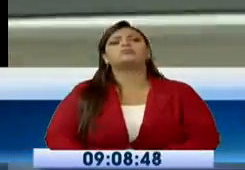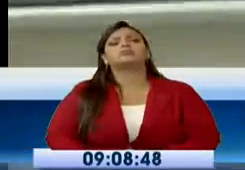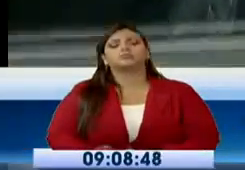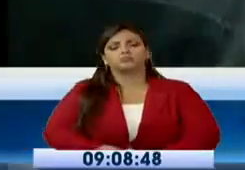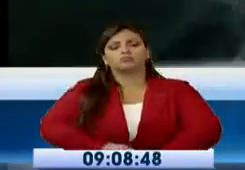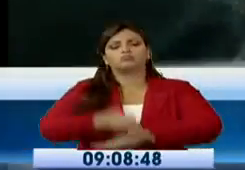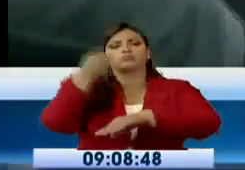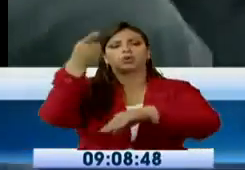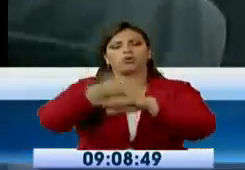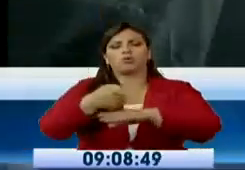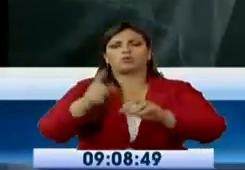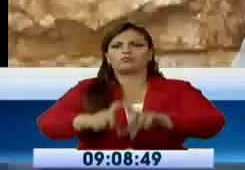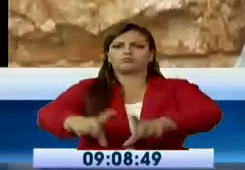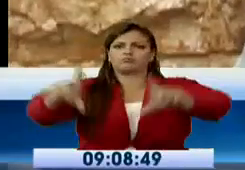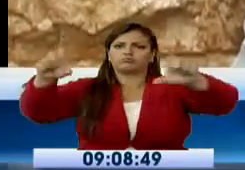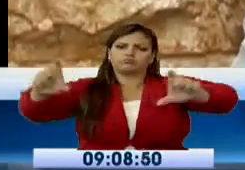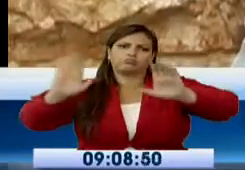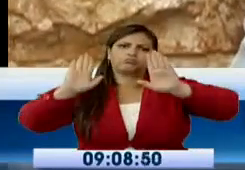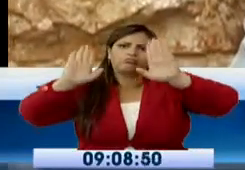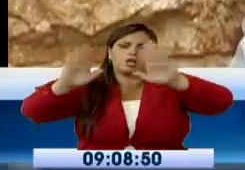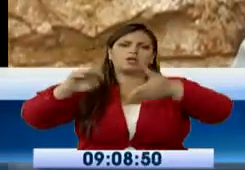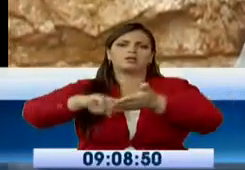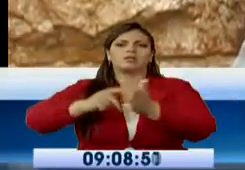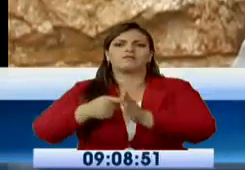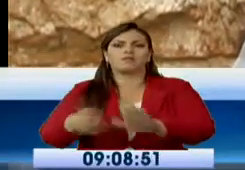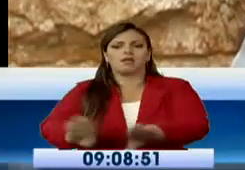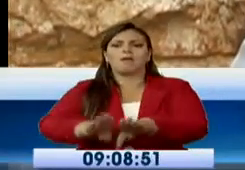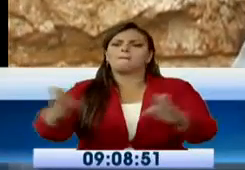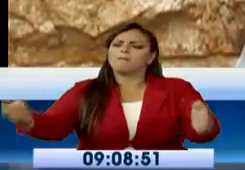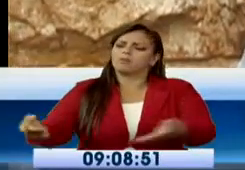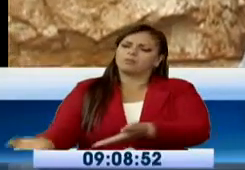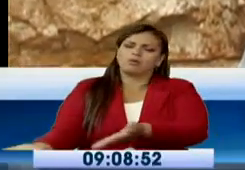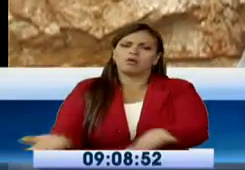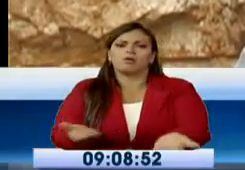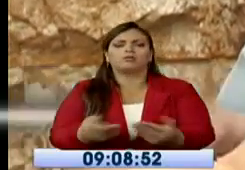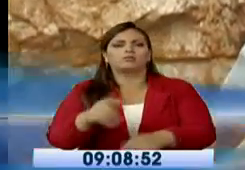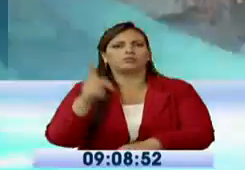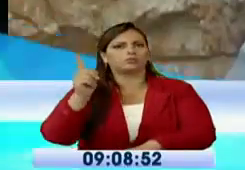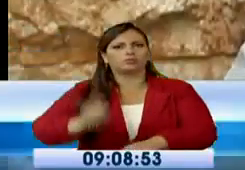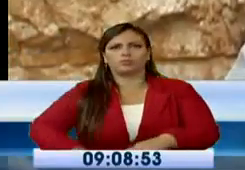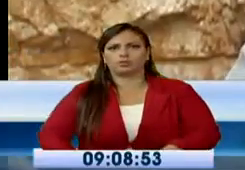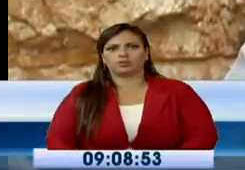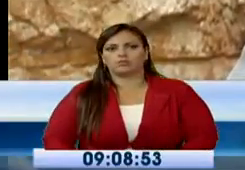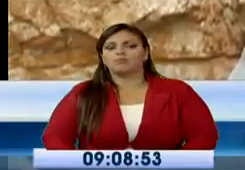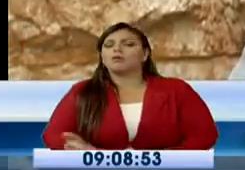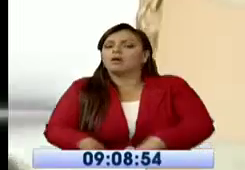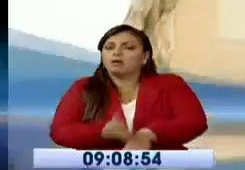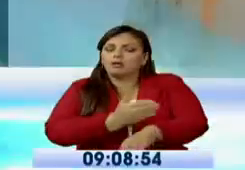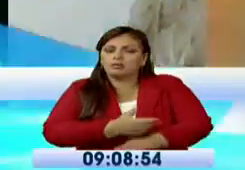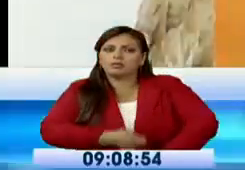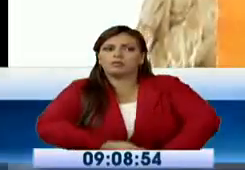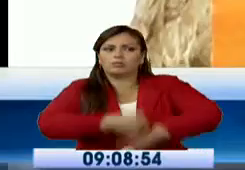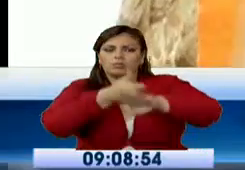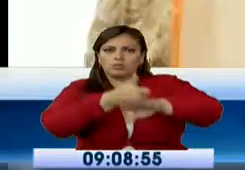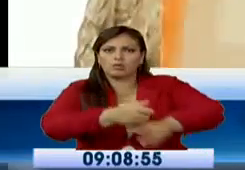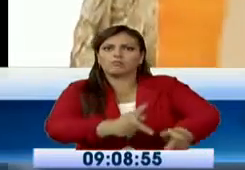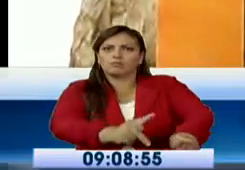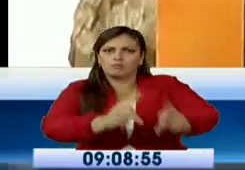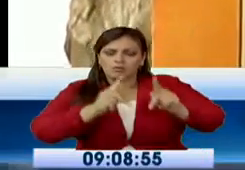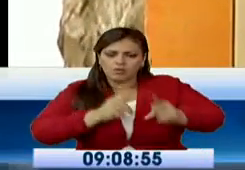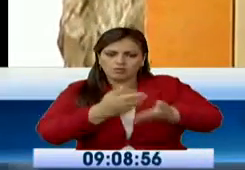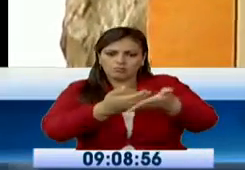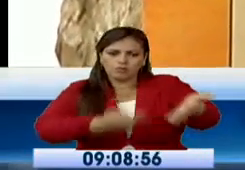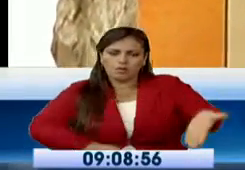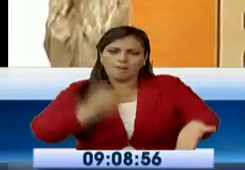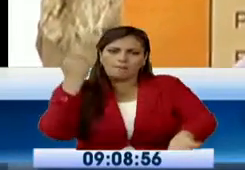el establecimiento pueda cumplir con las normas establecidas y de esta manera, pues, de ser así, continúe trabajando una vez que cumpla lo establecido en la ley. Tras el cierre del